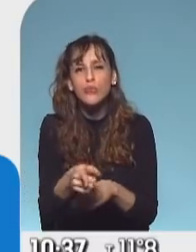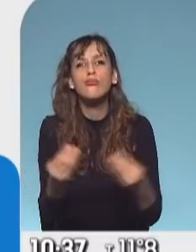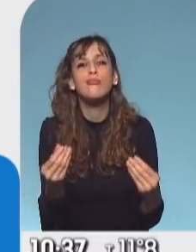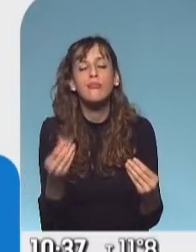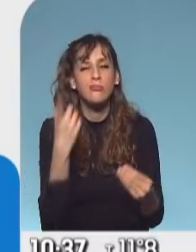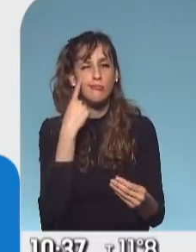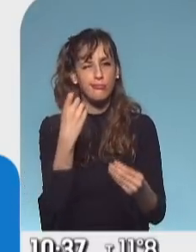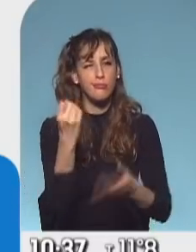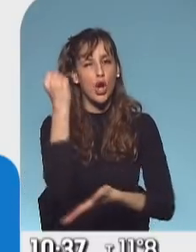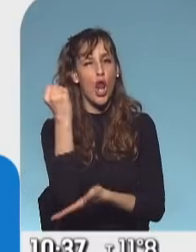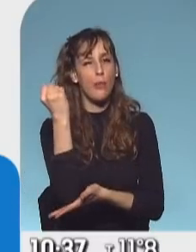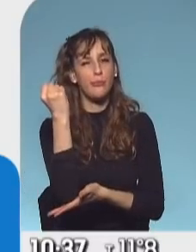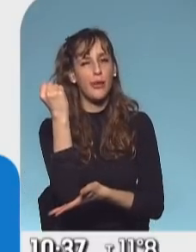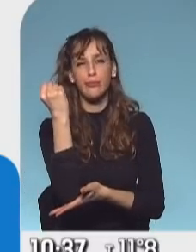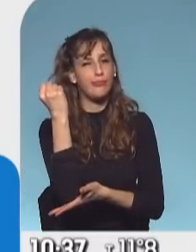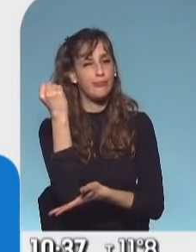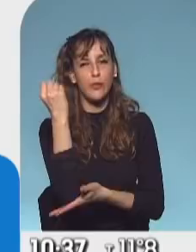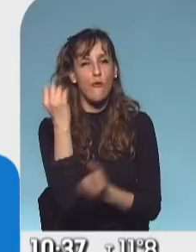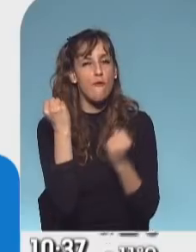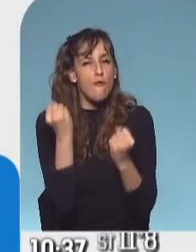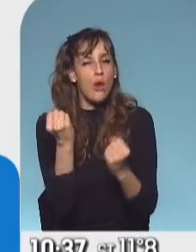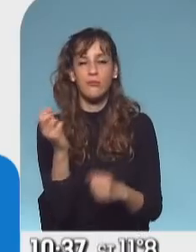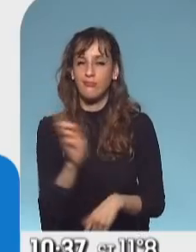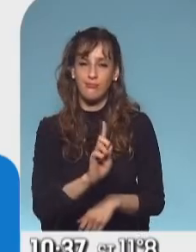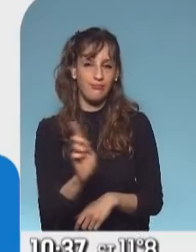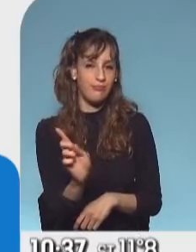en el mundo. La debilidad y la desigualdad.